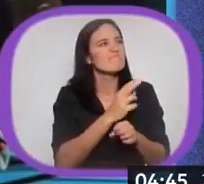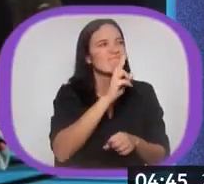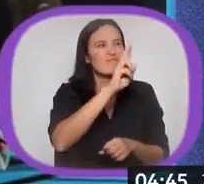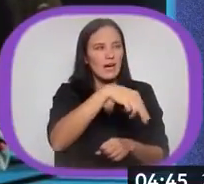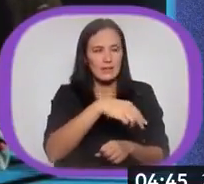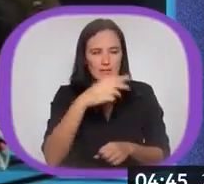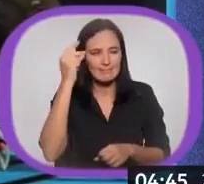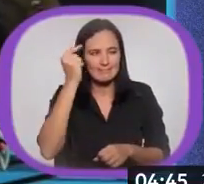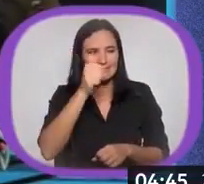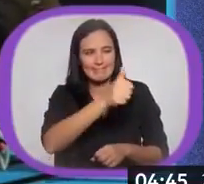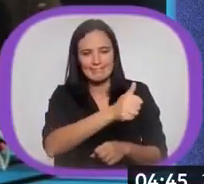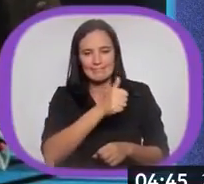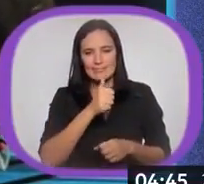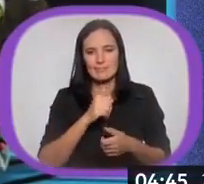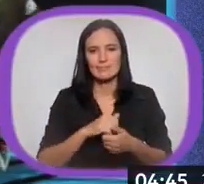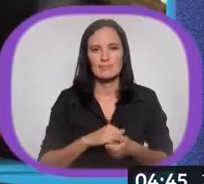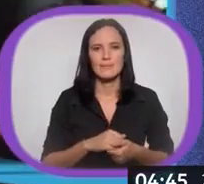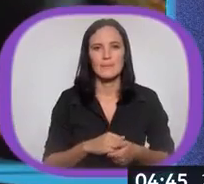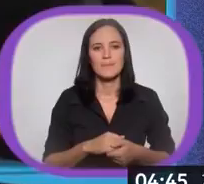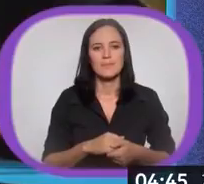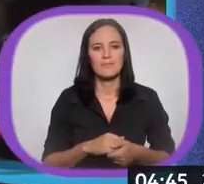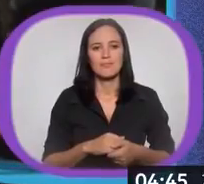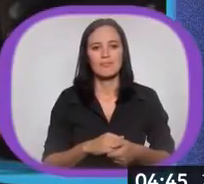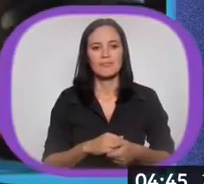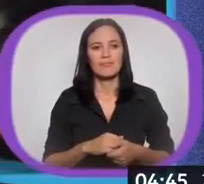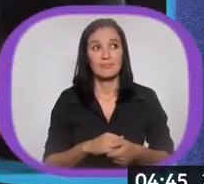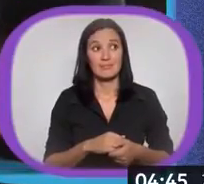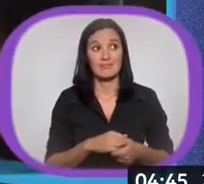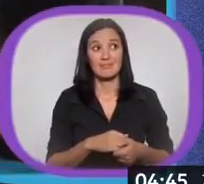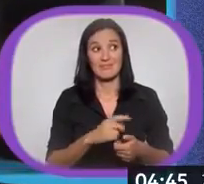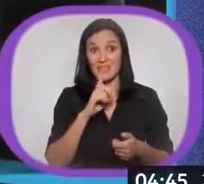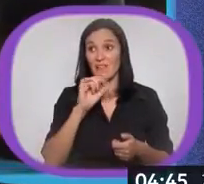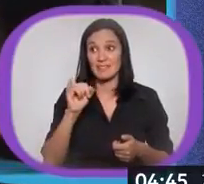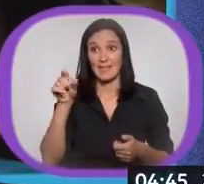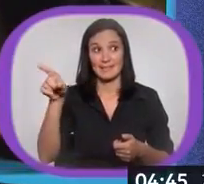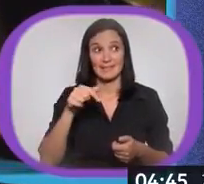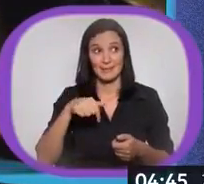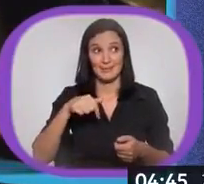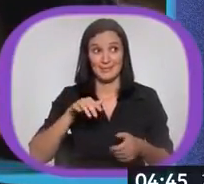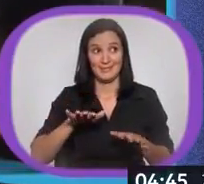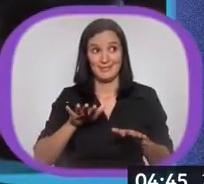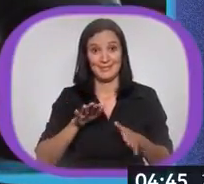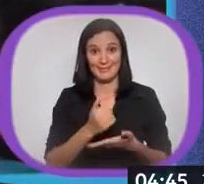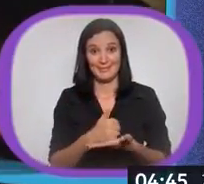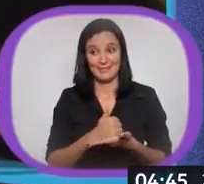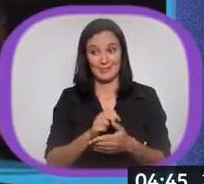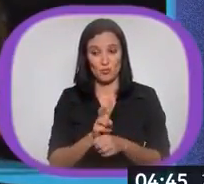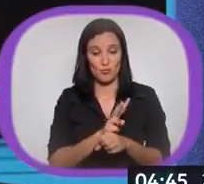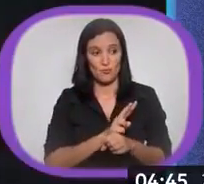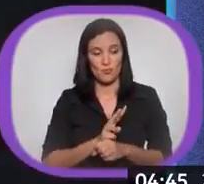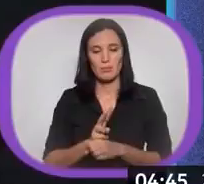Sí, tienes razón. Buena idea, Manchas. ¿Por qué no vas a decirle al jefe simio mientras yo me quedo a